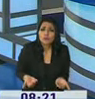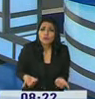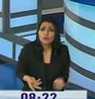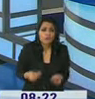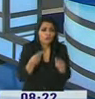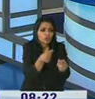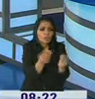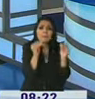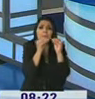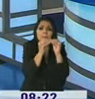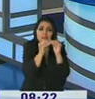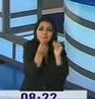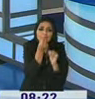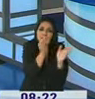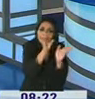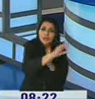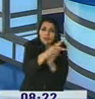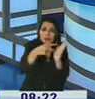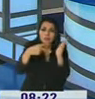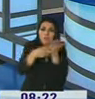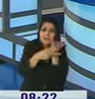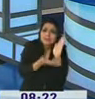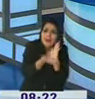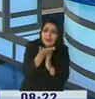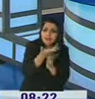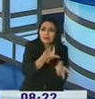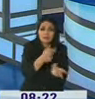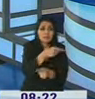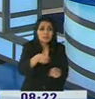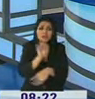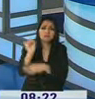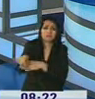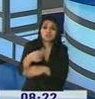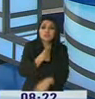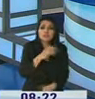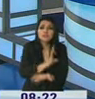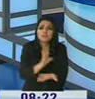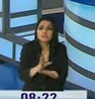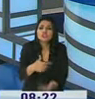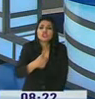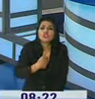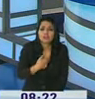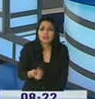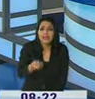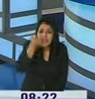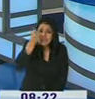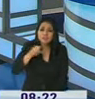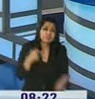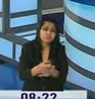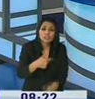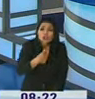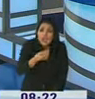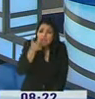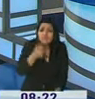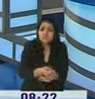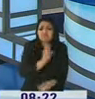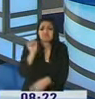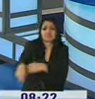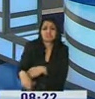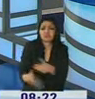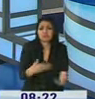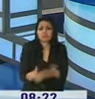más dinero a esta gente si esta gente hace lo que le da la gana? Yo fui el testigo. Pudo ocasionarme un accidente gravísimo. No le importó nada,